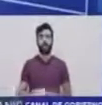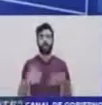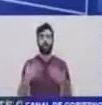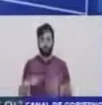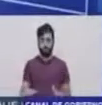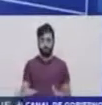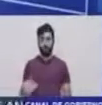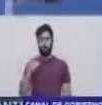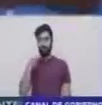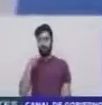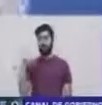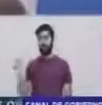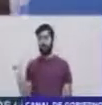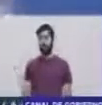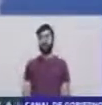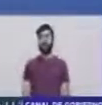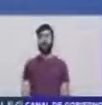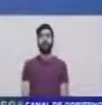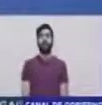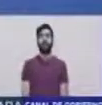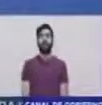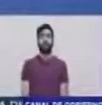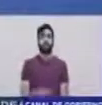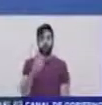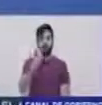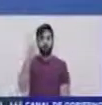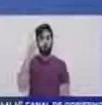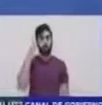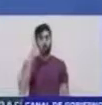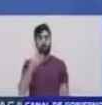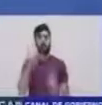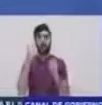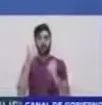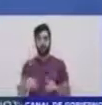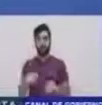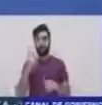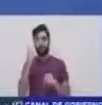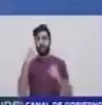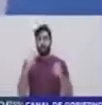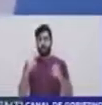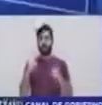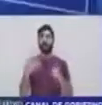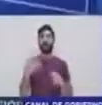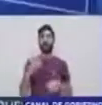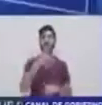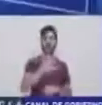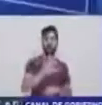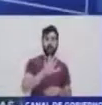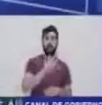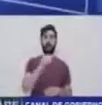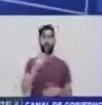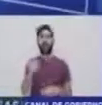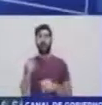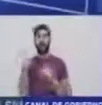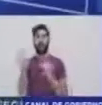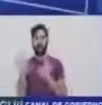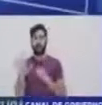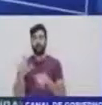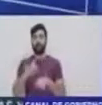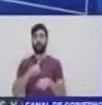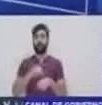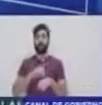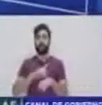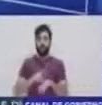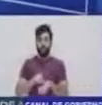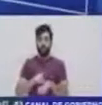Seguidamente ejercicios para estirar. Recuerda dedicarle a este calentamiento 5 a 10 minutos,